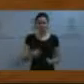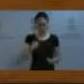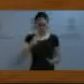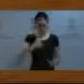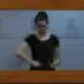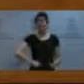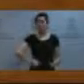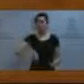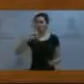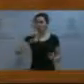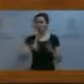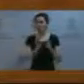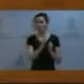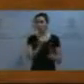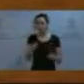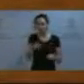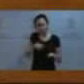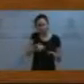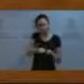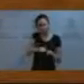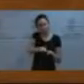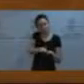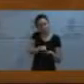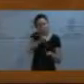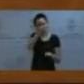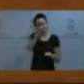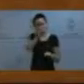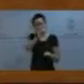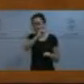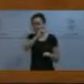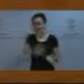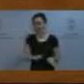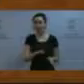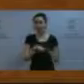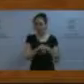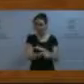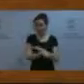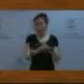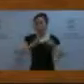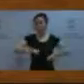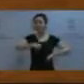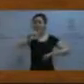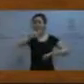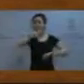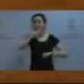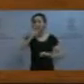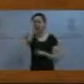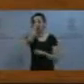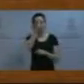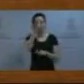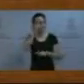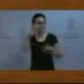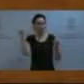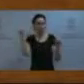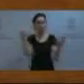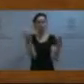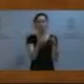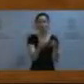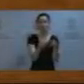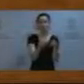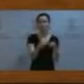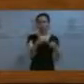criticamos la nefasta gestión socialista en las residencias de ancianos. A la opinión pública, a los grupos políticos